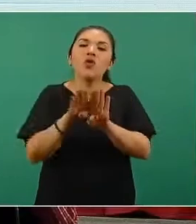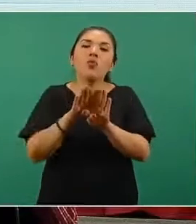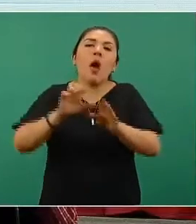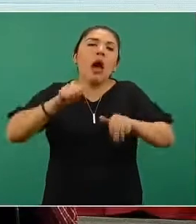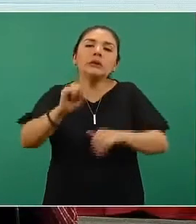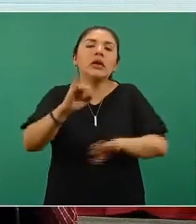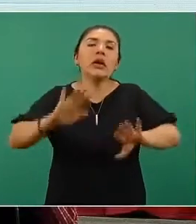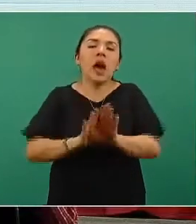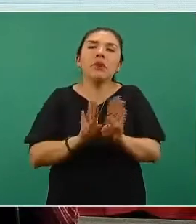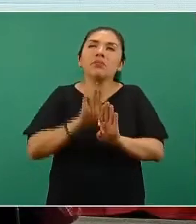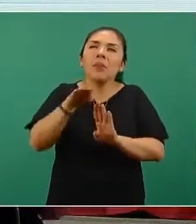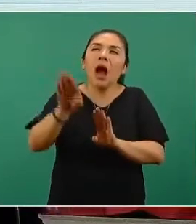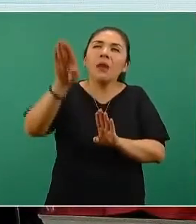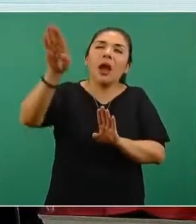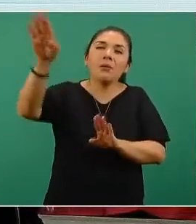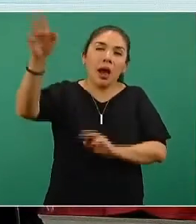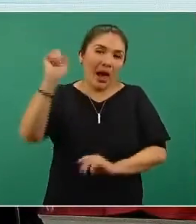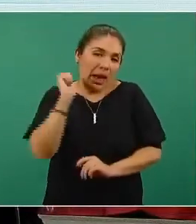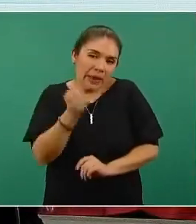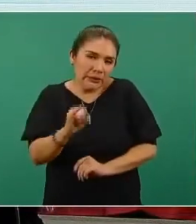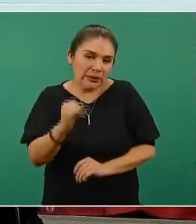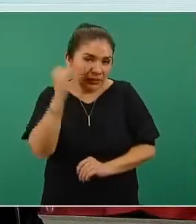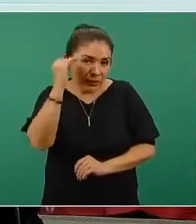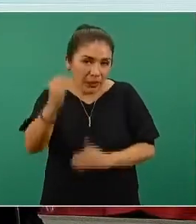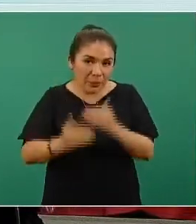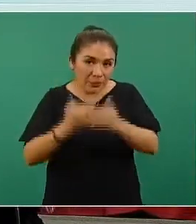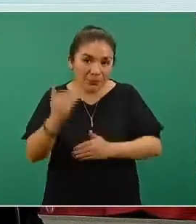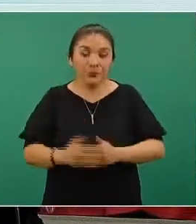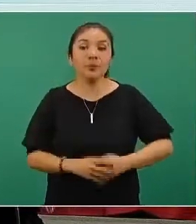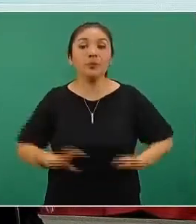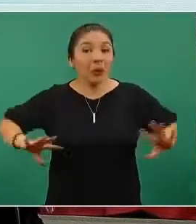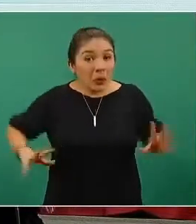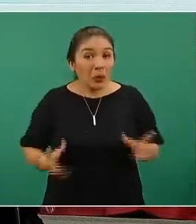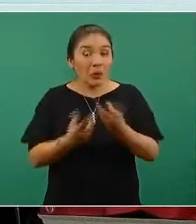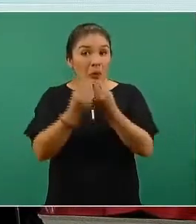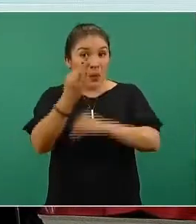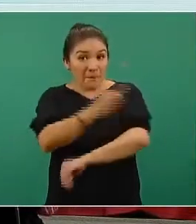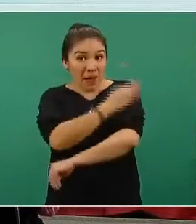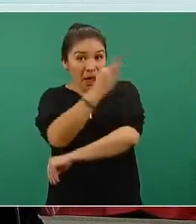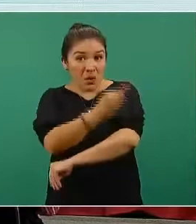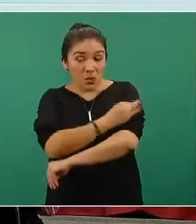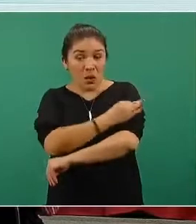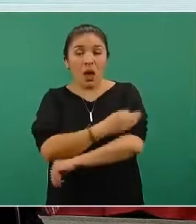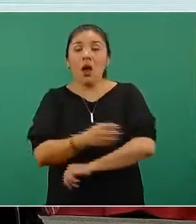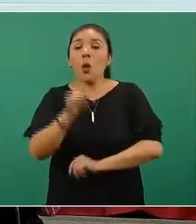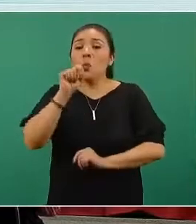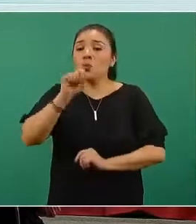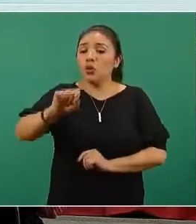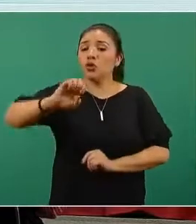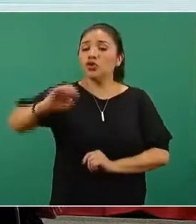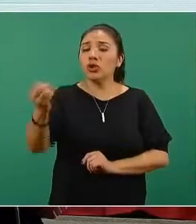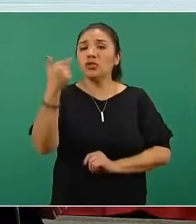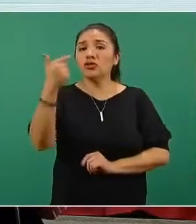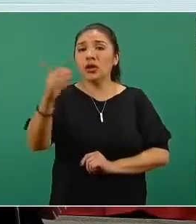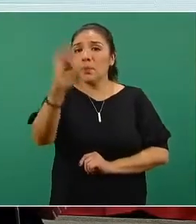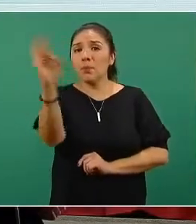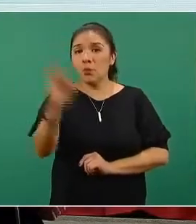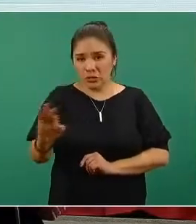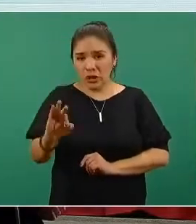conforme pasen los siguientes embarques. Del total de las dosis, solamente el